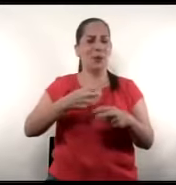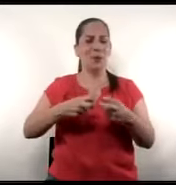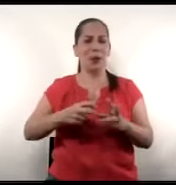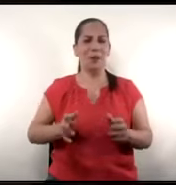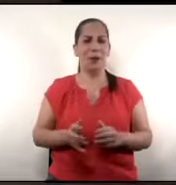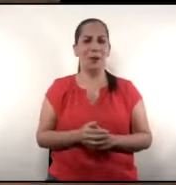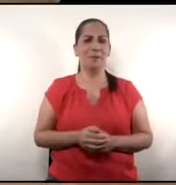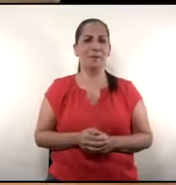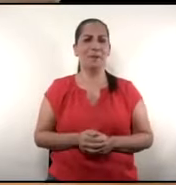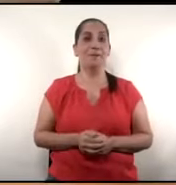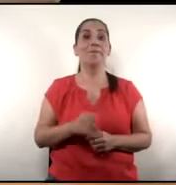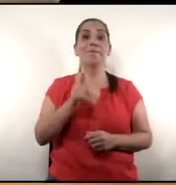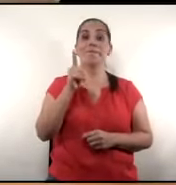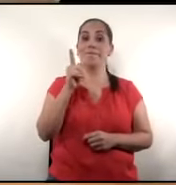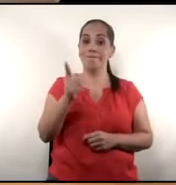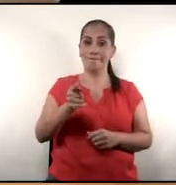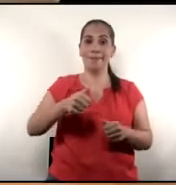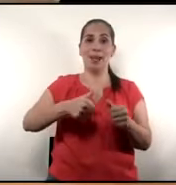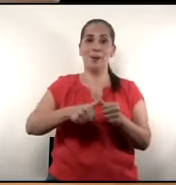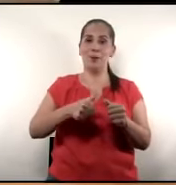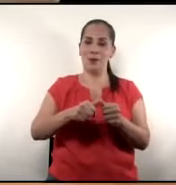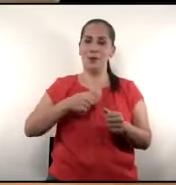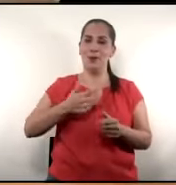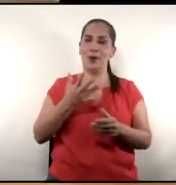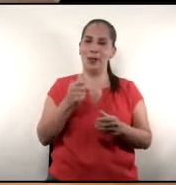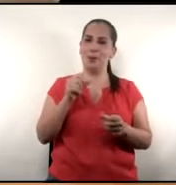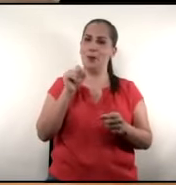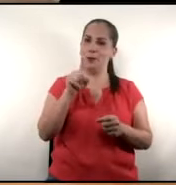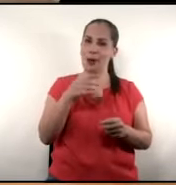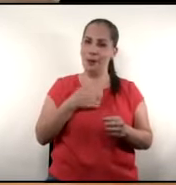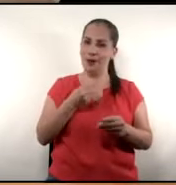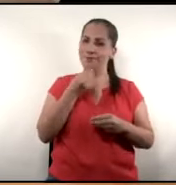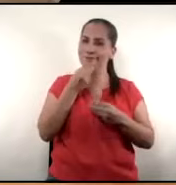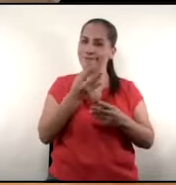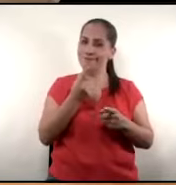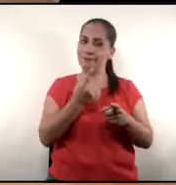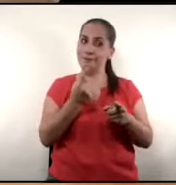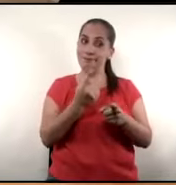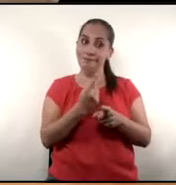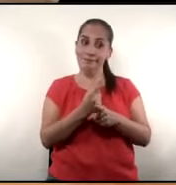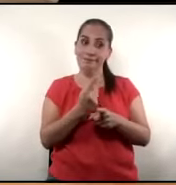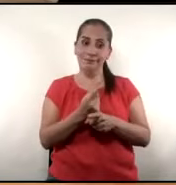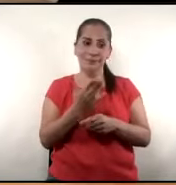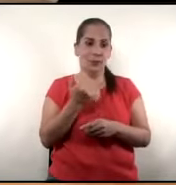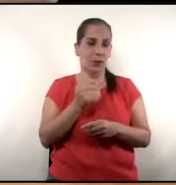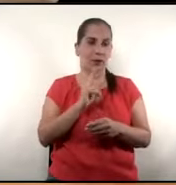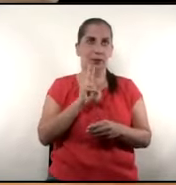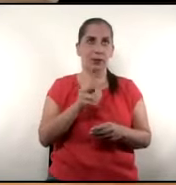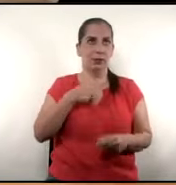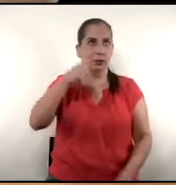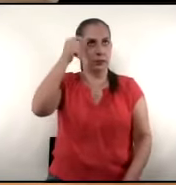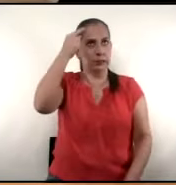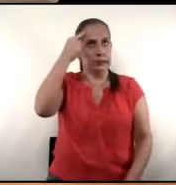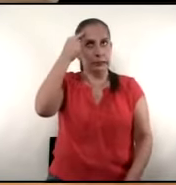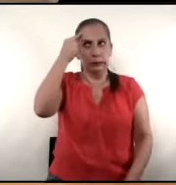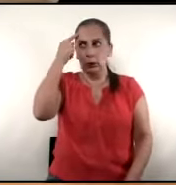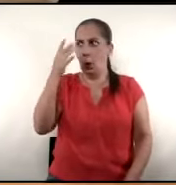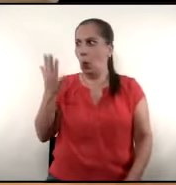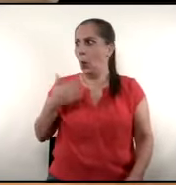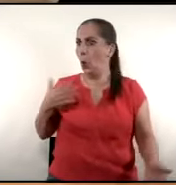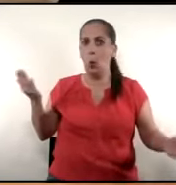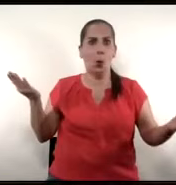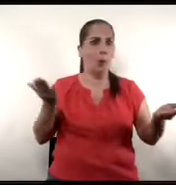ese es el apellido y eso quería preguntarlo para hacerlo bien y hacerlo, porque de hecho yo pensaba cómo